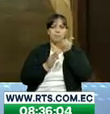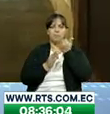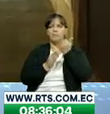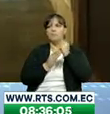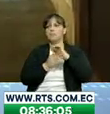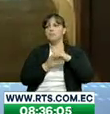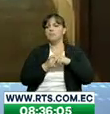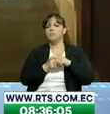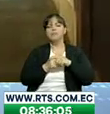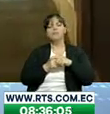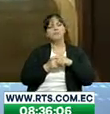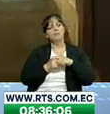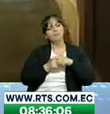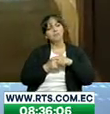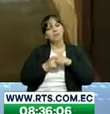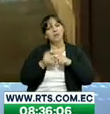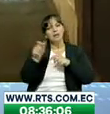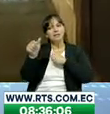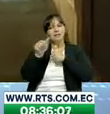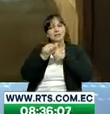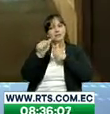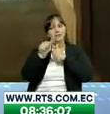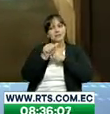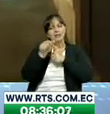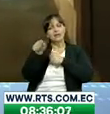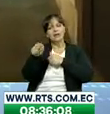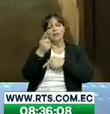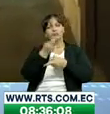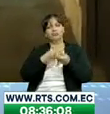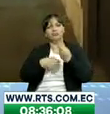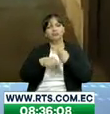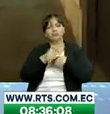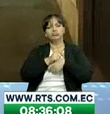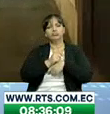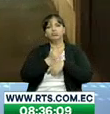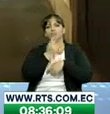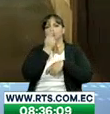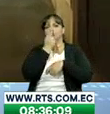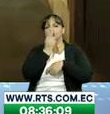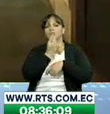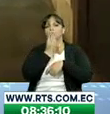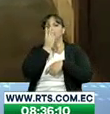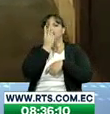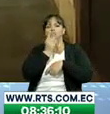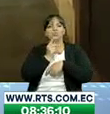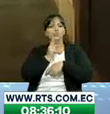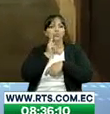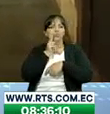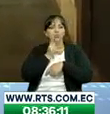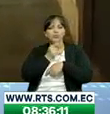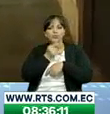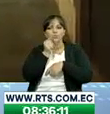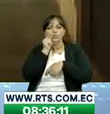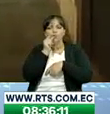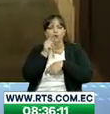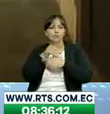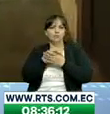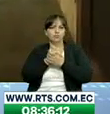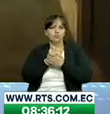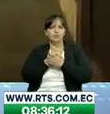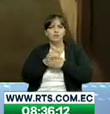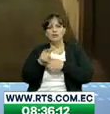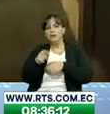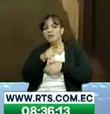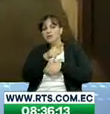personas que vivan en la vía pública en la vereda en la calle hay una señora con una enfermedad también catastrófica y un niño recién nacido